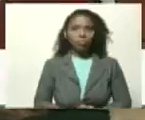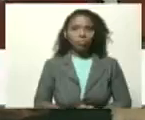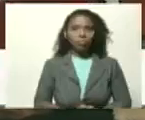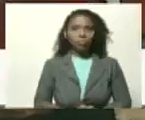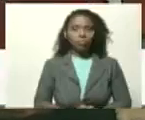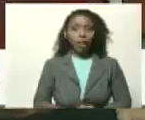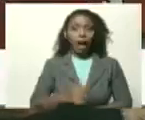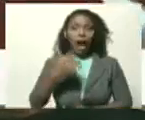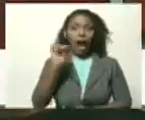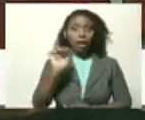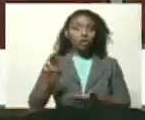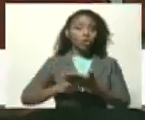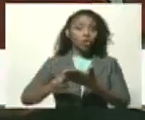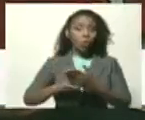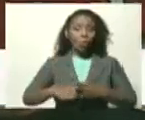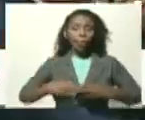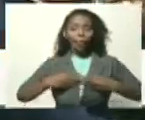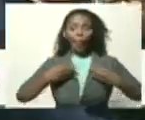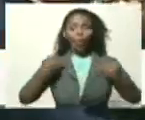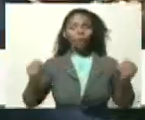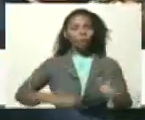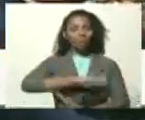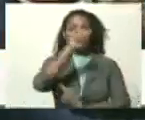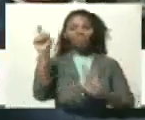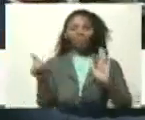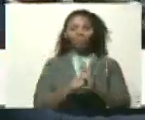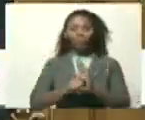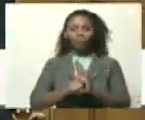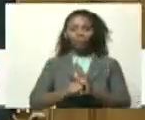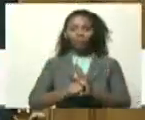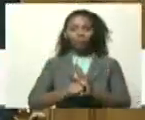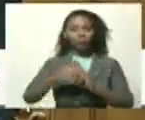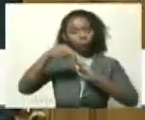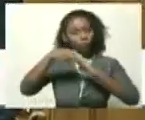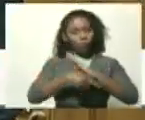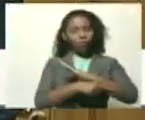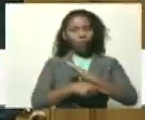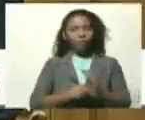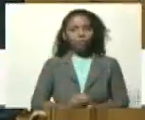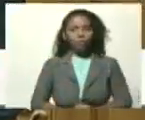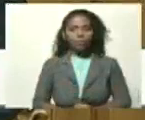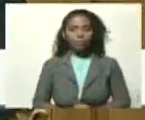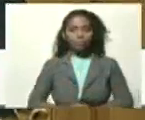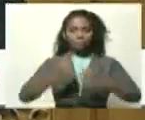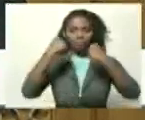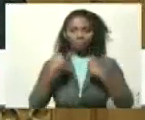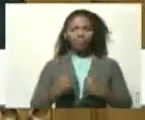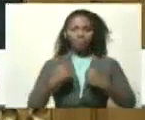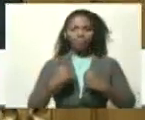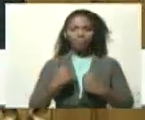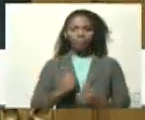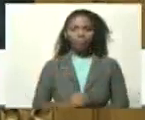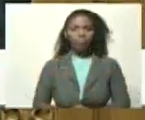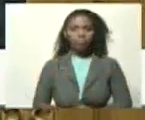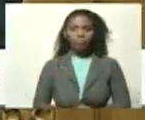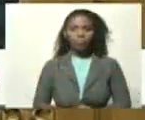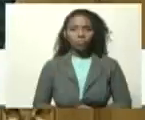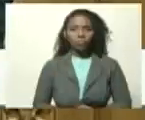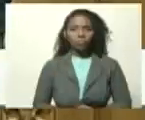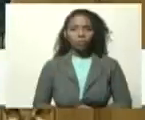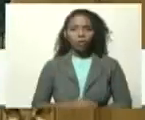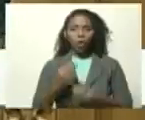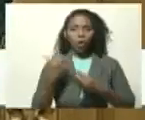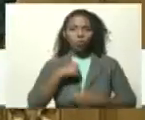Tiene una recuperación plena, absoluta, firme, como esta